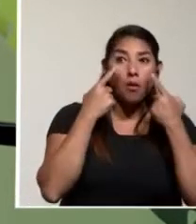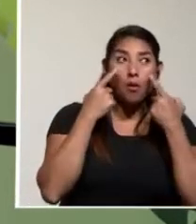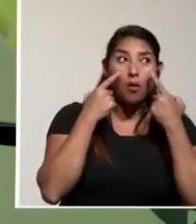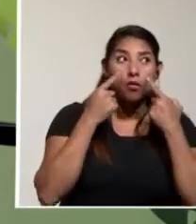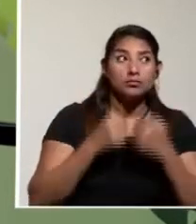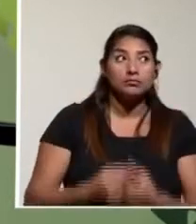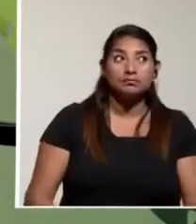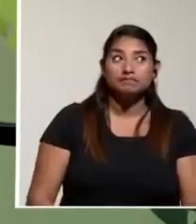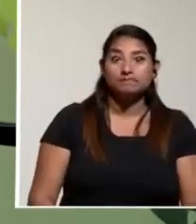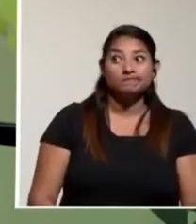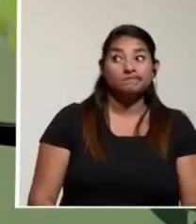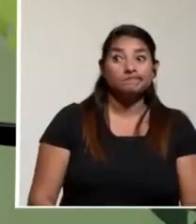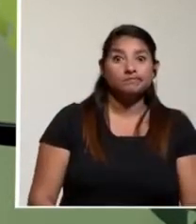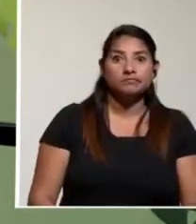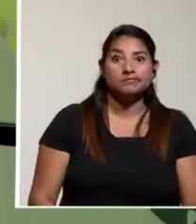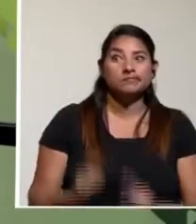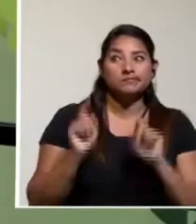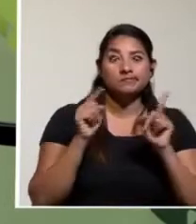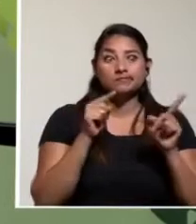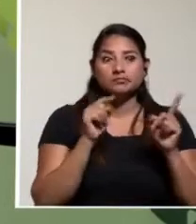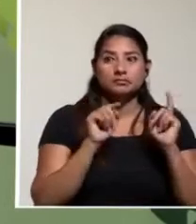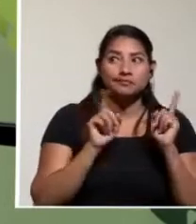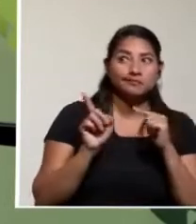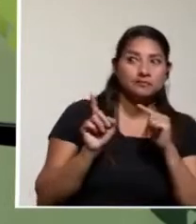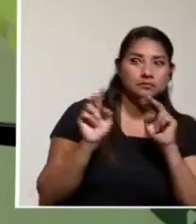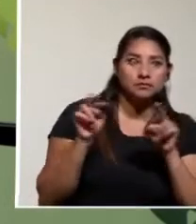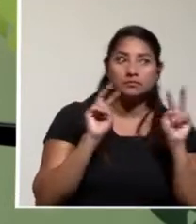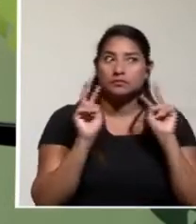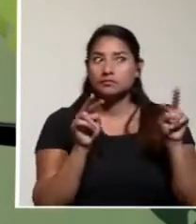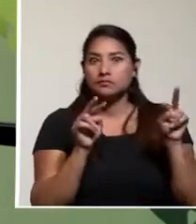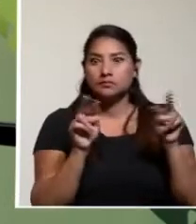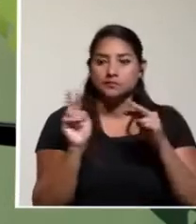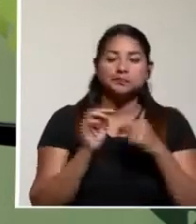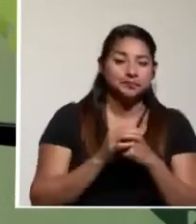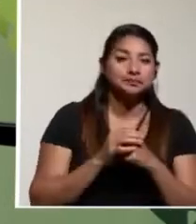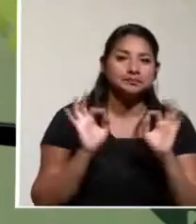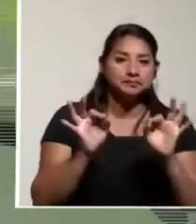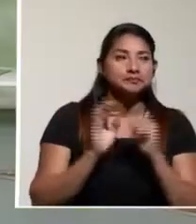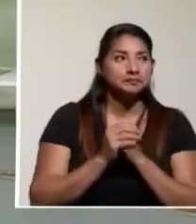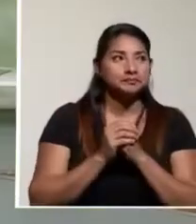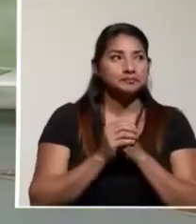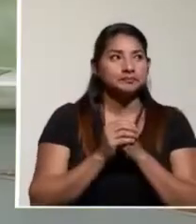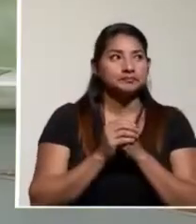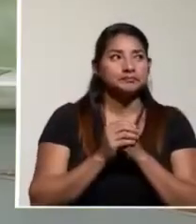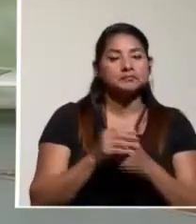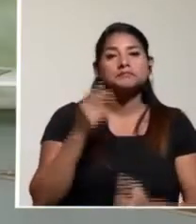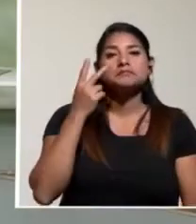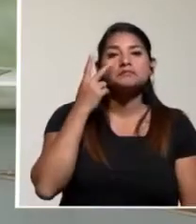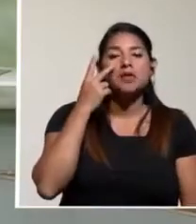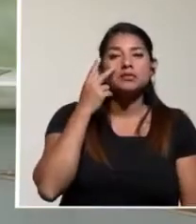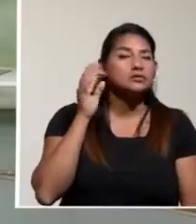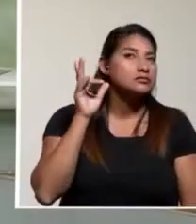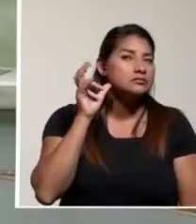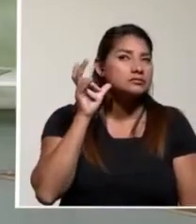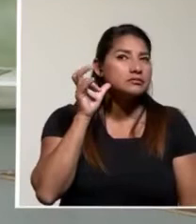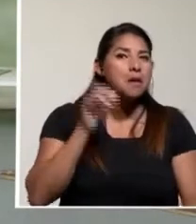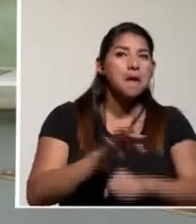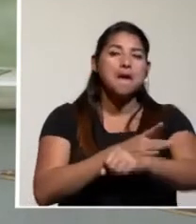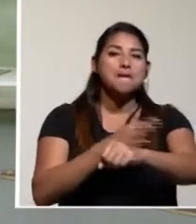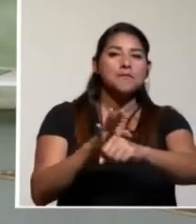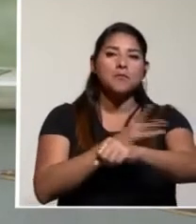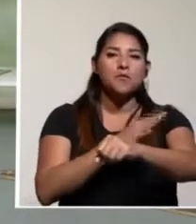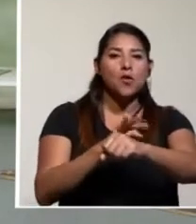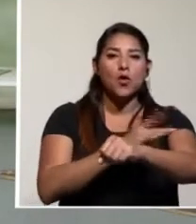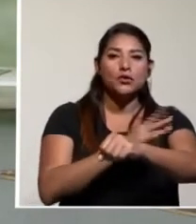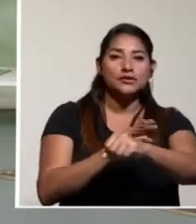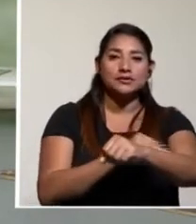como... Y así, ¿de acuerdo? Vamos a ver. Eso sí, quiero escuchar esa música un poquito fuerte,